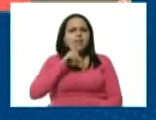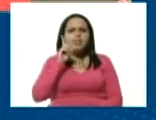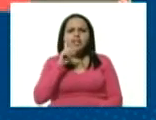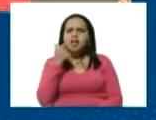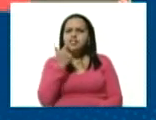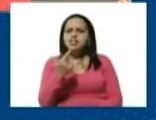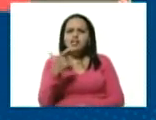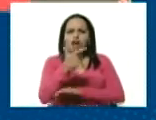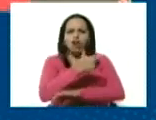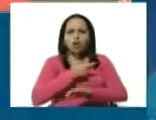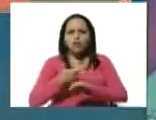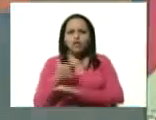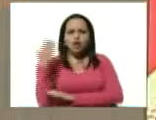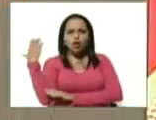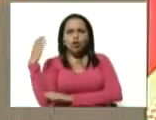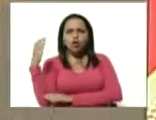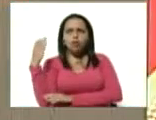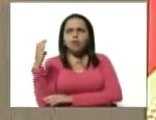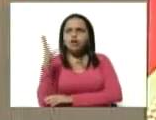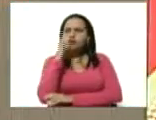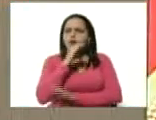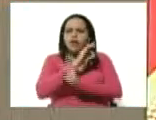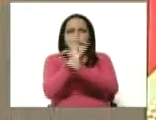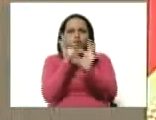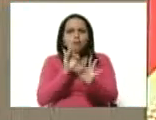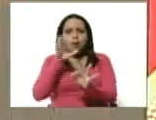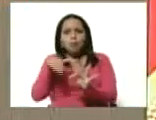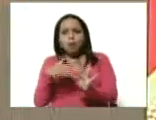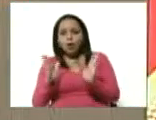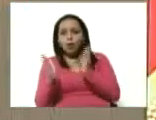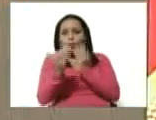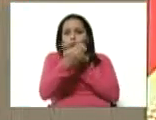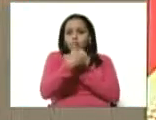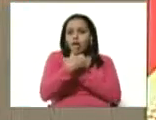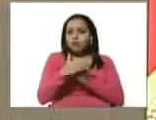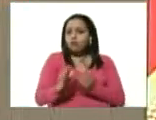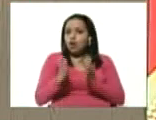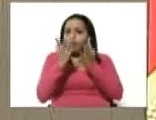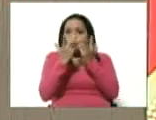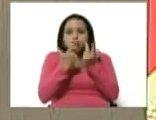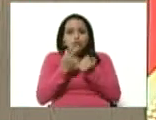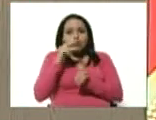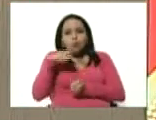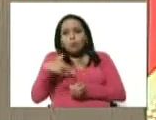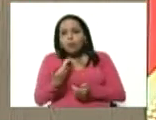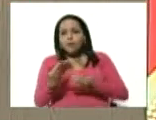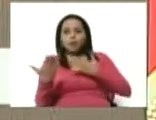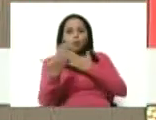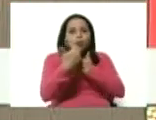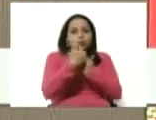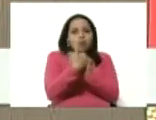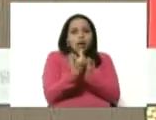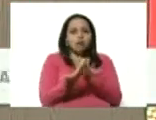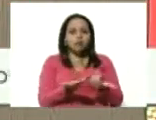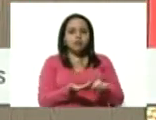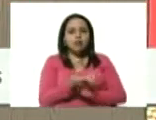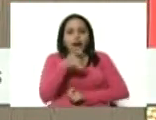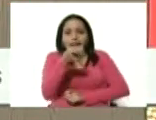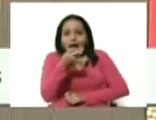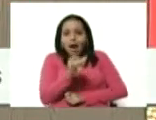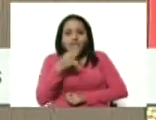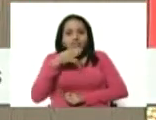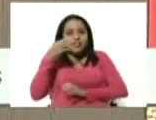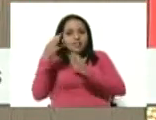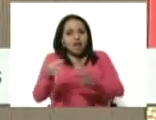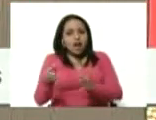que no hay forma de que pueda ocultarlo. Los números no se pueden ocultar. Ahí está la verdad.